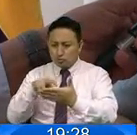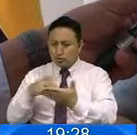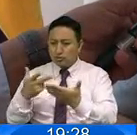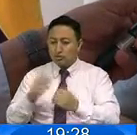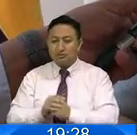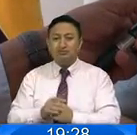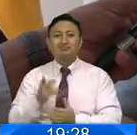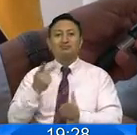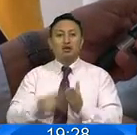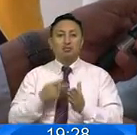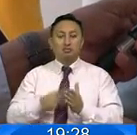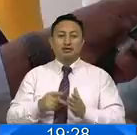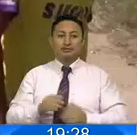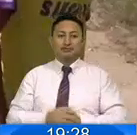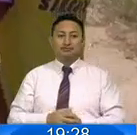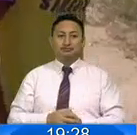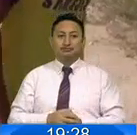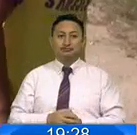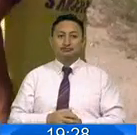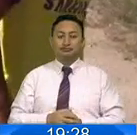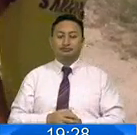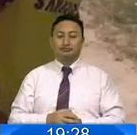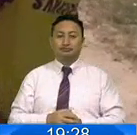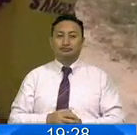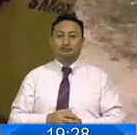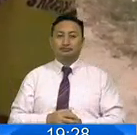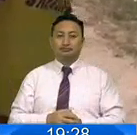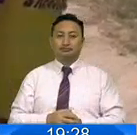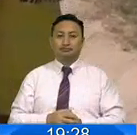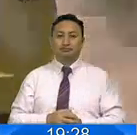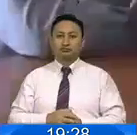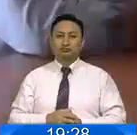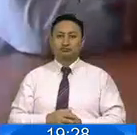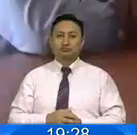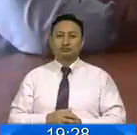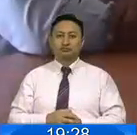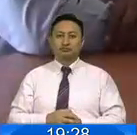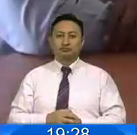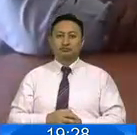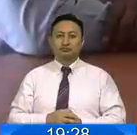de estos eventos naturales. Desde la provincia de Santa Elena informó Darwin Villao.